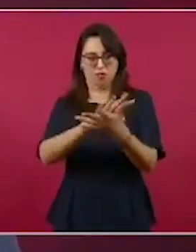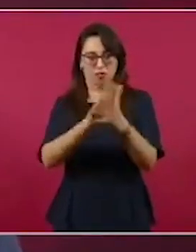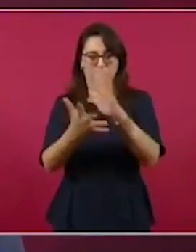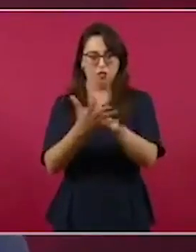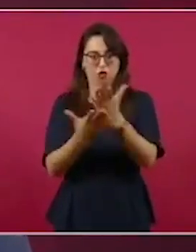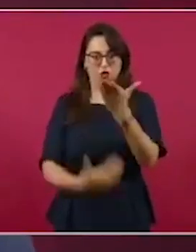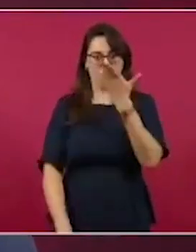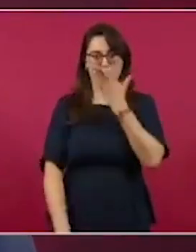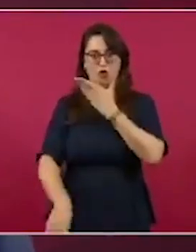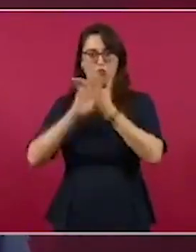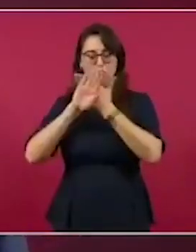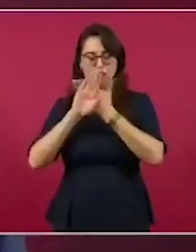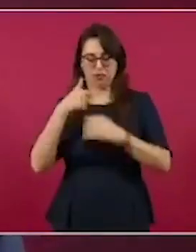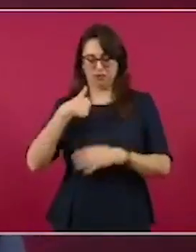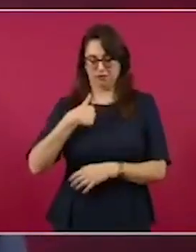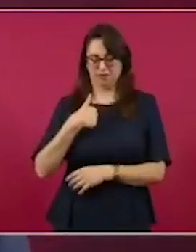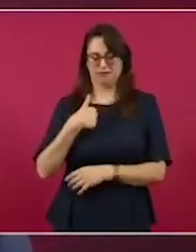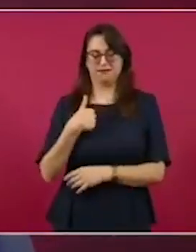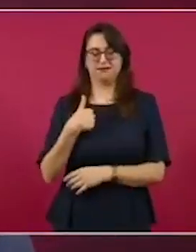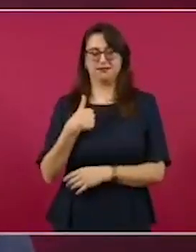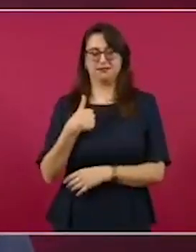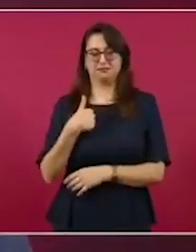Los enfrenté